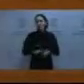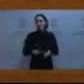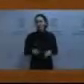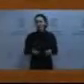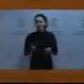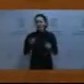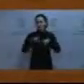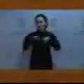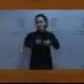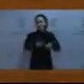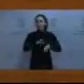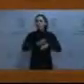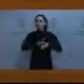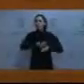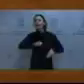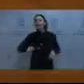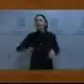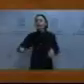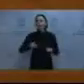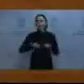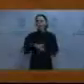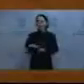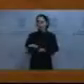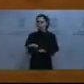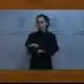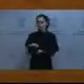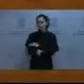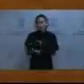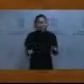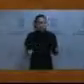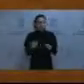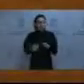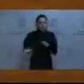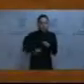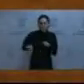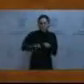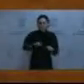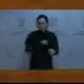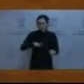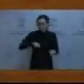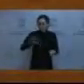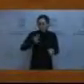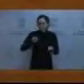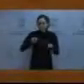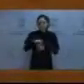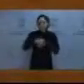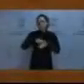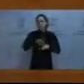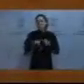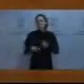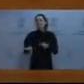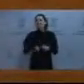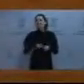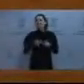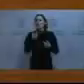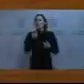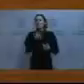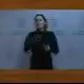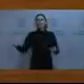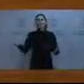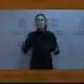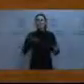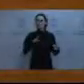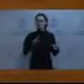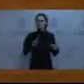por qué se les denegaba tanto entrar a por sus propias cosas, hasta ordenadores personales, o el acceso a materiales. Y él me